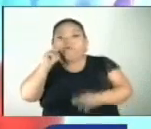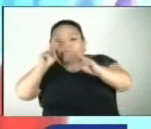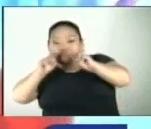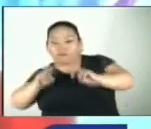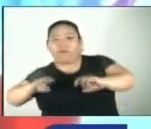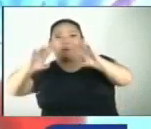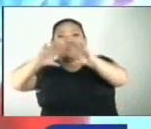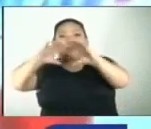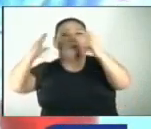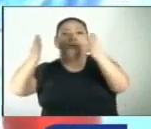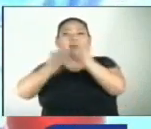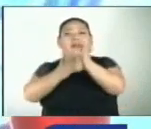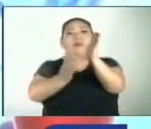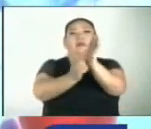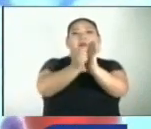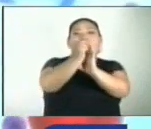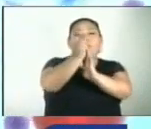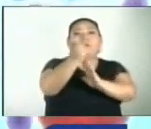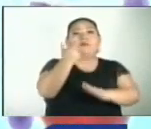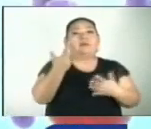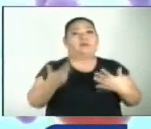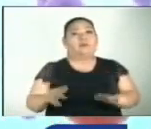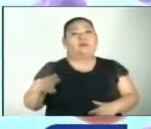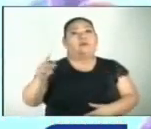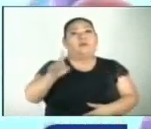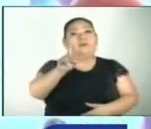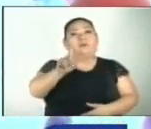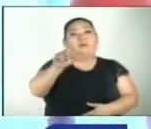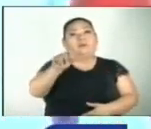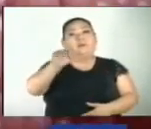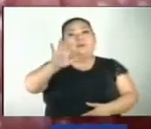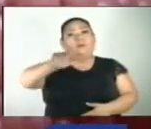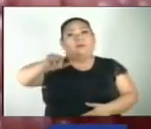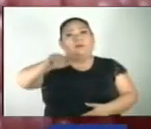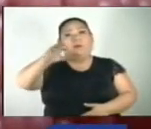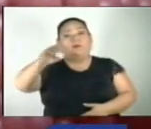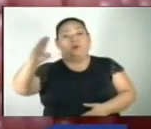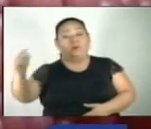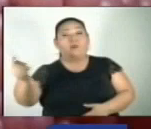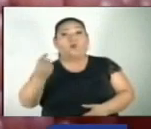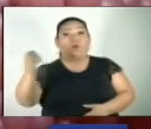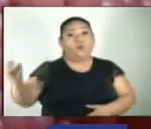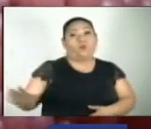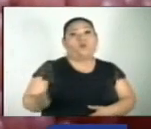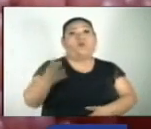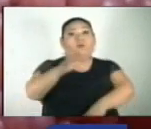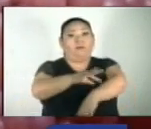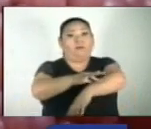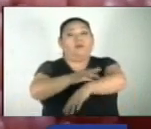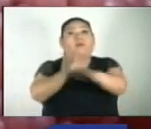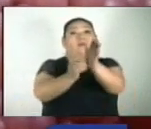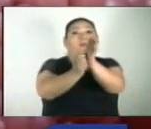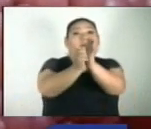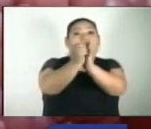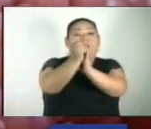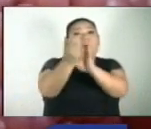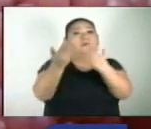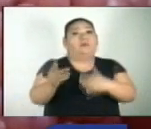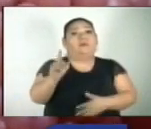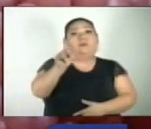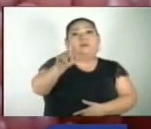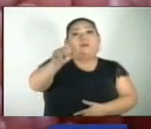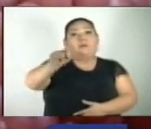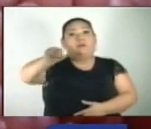Mundial del Cáncer, en 2020 se reportaron 1.5 millones de casos nuevos de cáncer de piel en el mundo, de los cuales más de